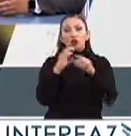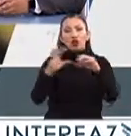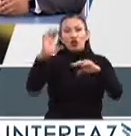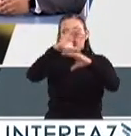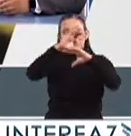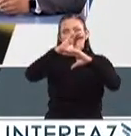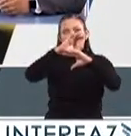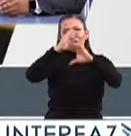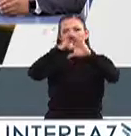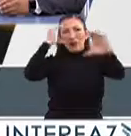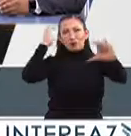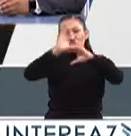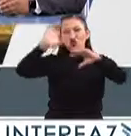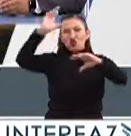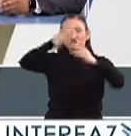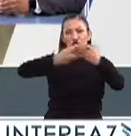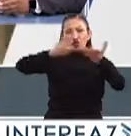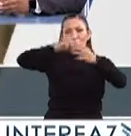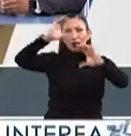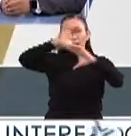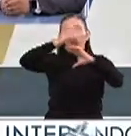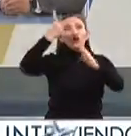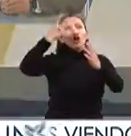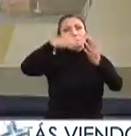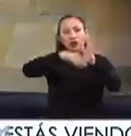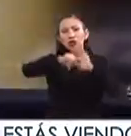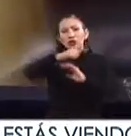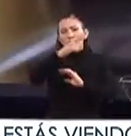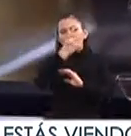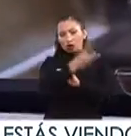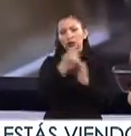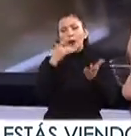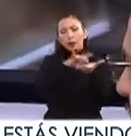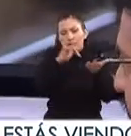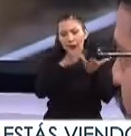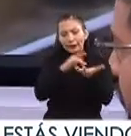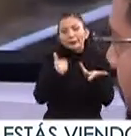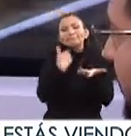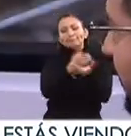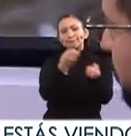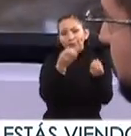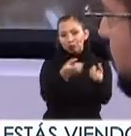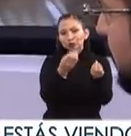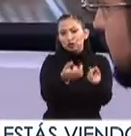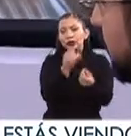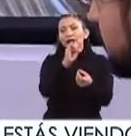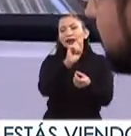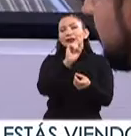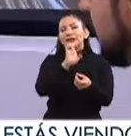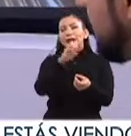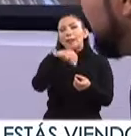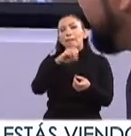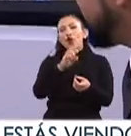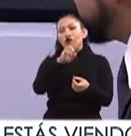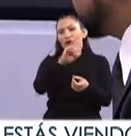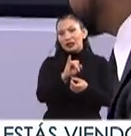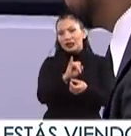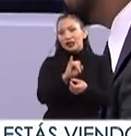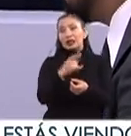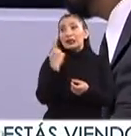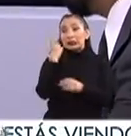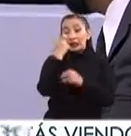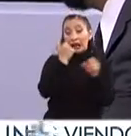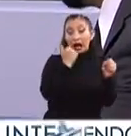piso. Hemos, desde el 2002 estamos apoyando como auxiliares a CEMOVI. Entonces, hace